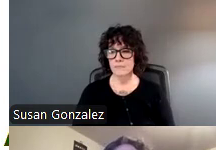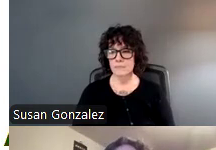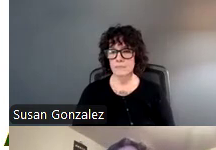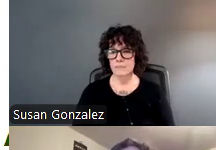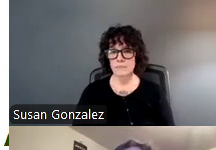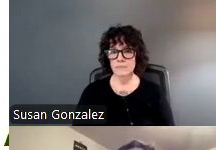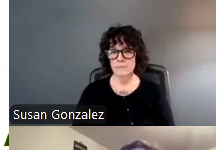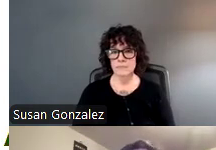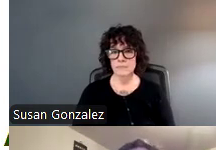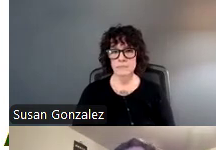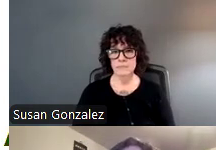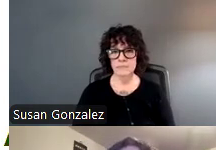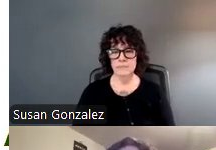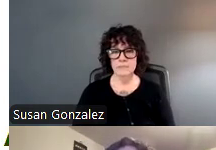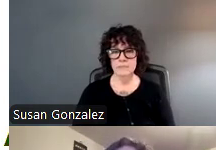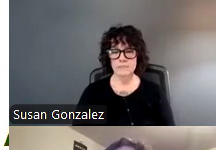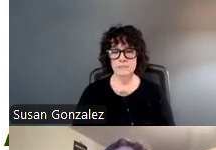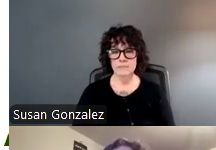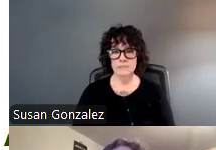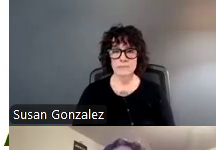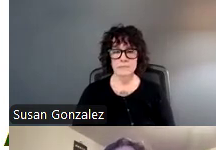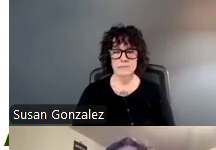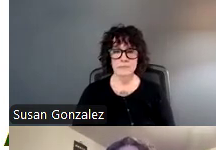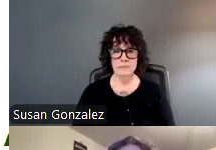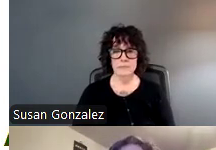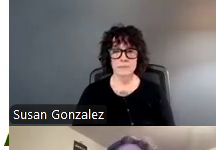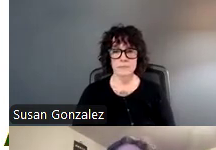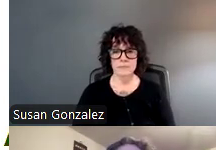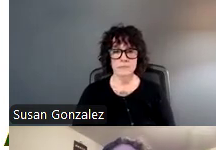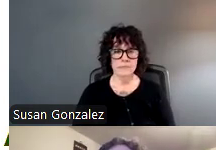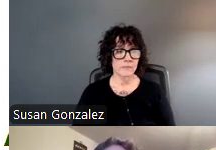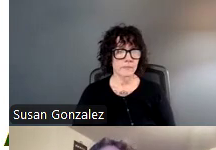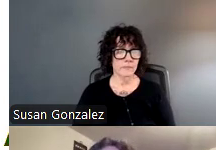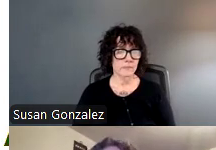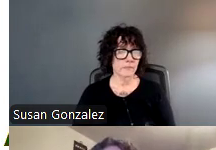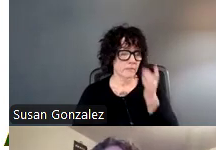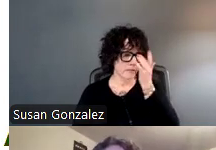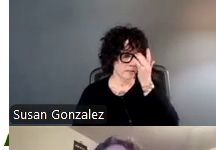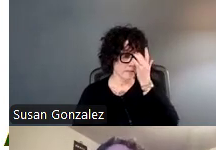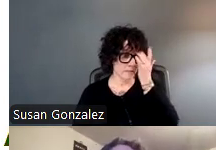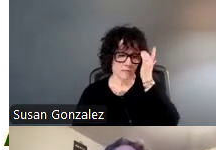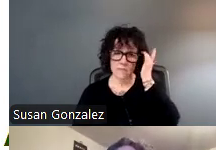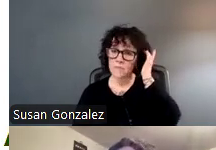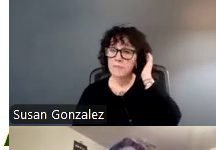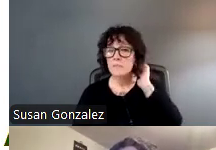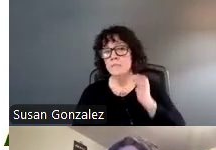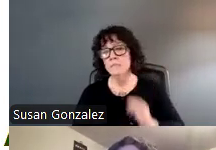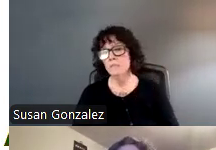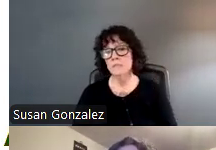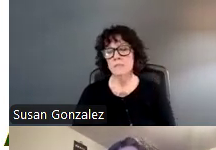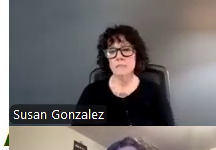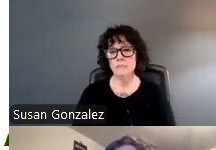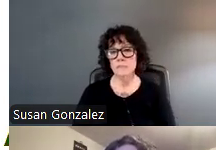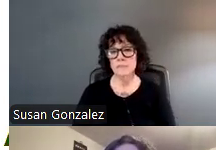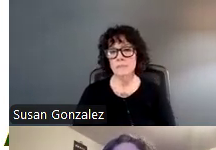icono del mundo o interpretación de idiomas. A continuación, elija su canal de idioma. Si está en un teléfono